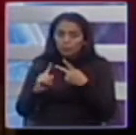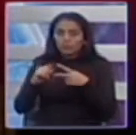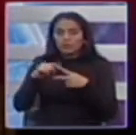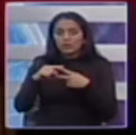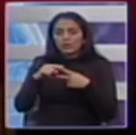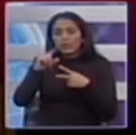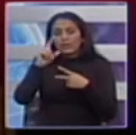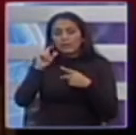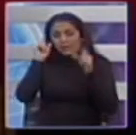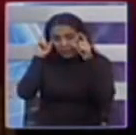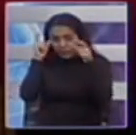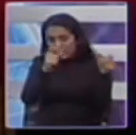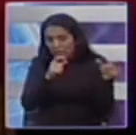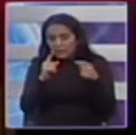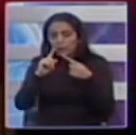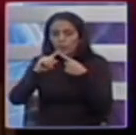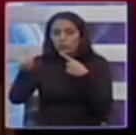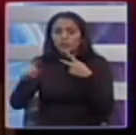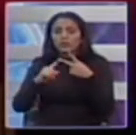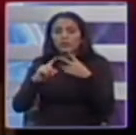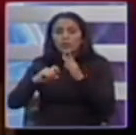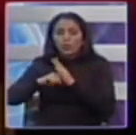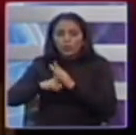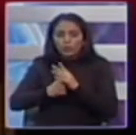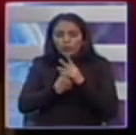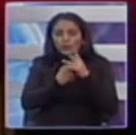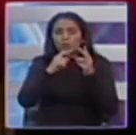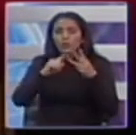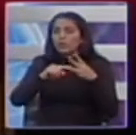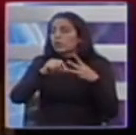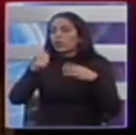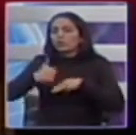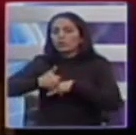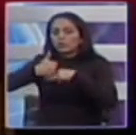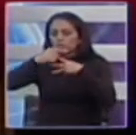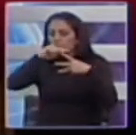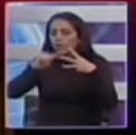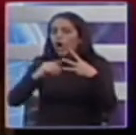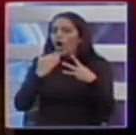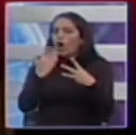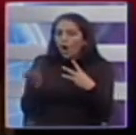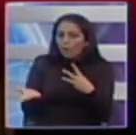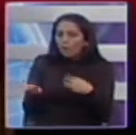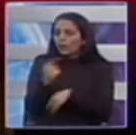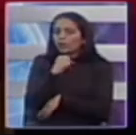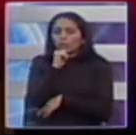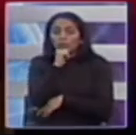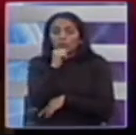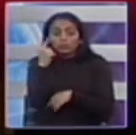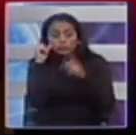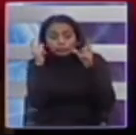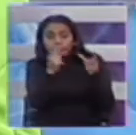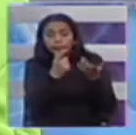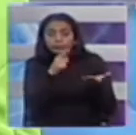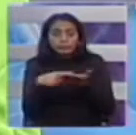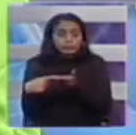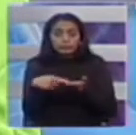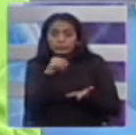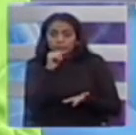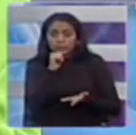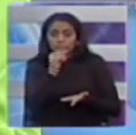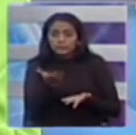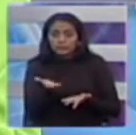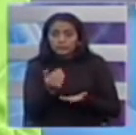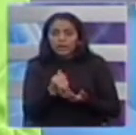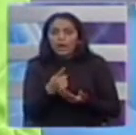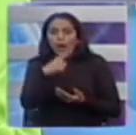otras entidades de control, porque tendrán que explicar qué hicieron o qué dejaron de hacer para que ciudadanos como, por ejemplo, Carlos Pareja Yanuseli